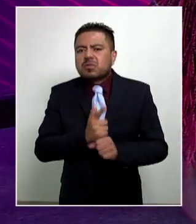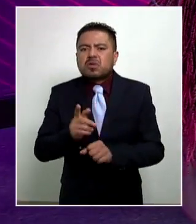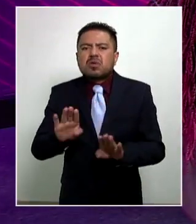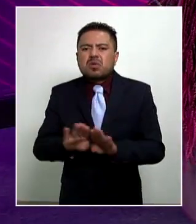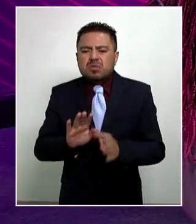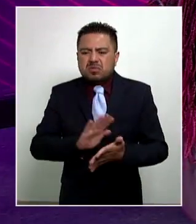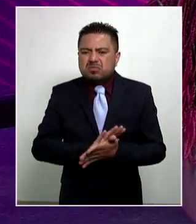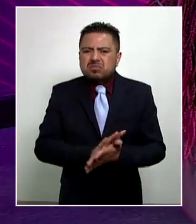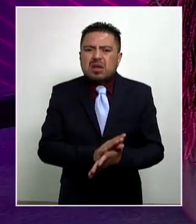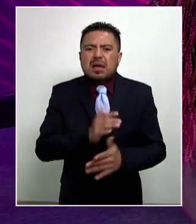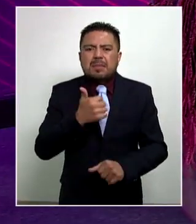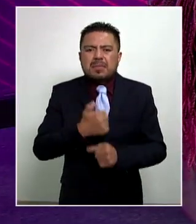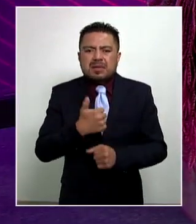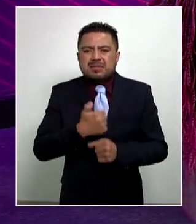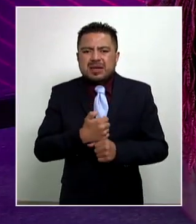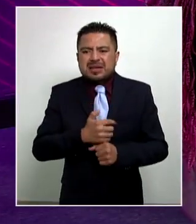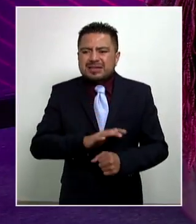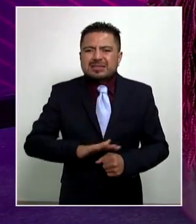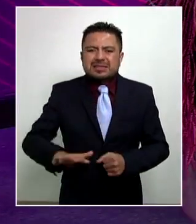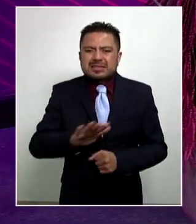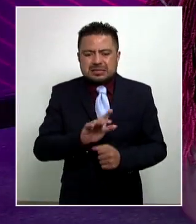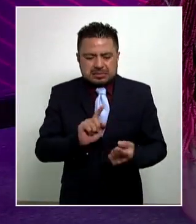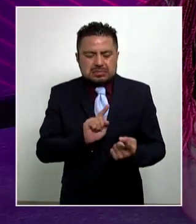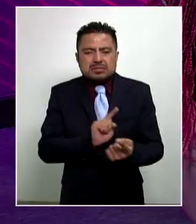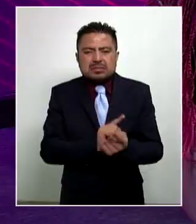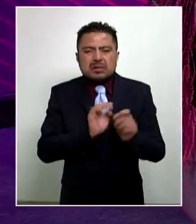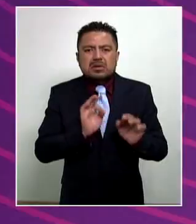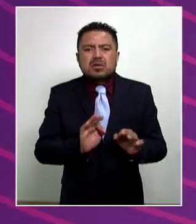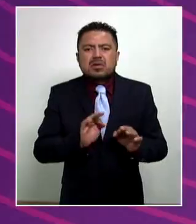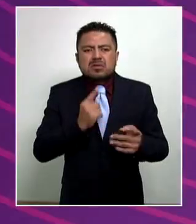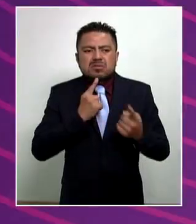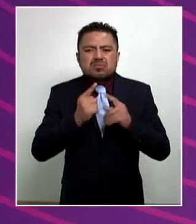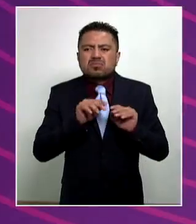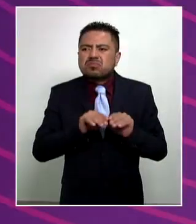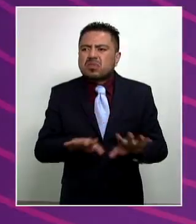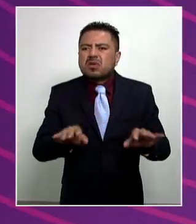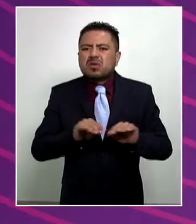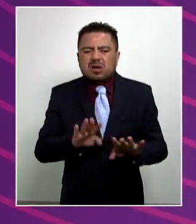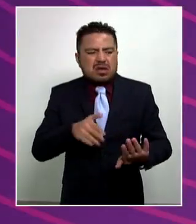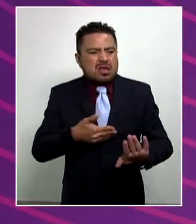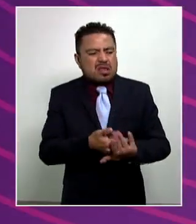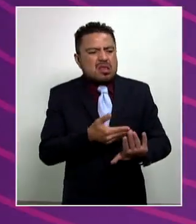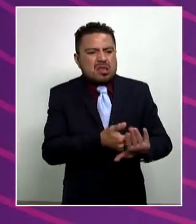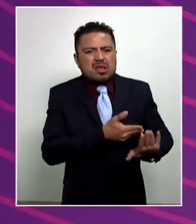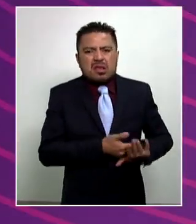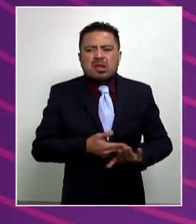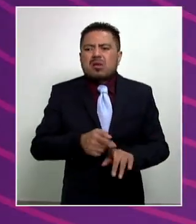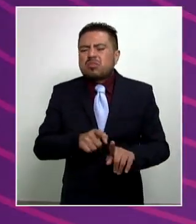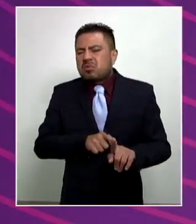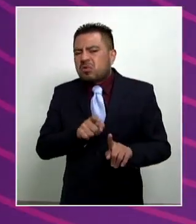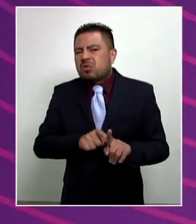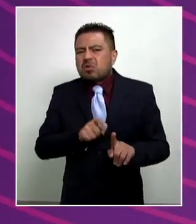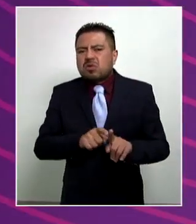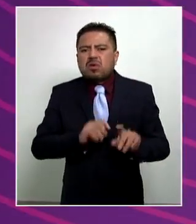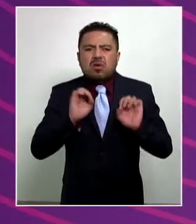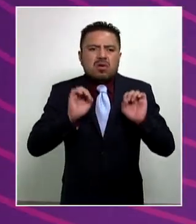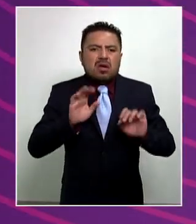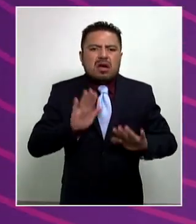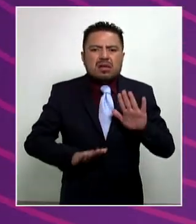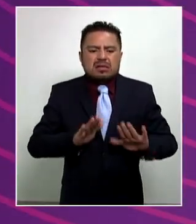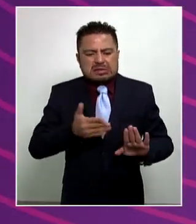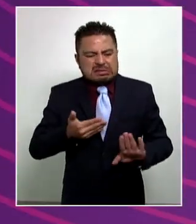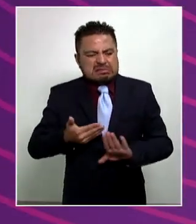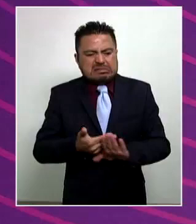bullying racista en la primaria, ¿no? O sea, directamente los discursos que pueden ser totalmente bajo burlas o discursos